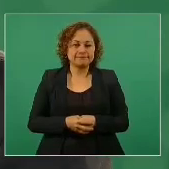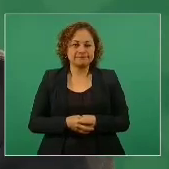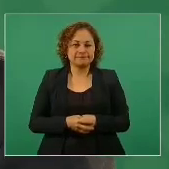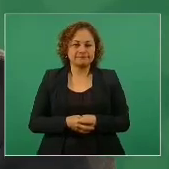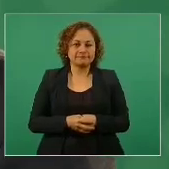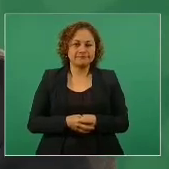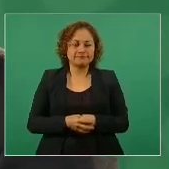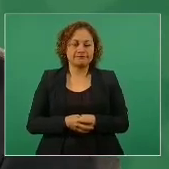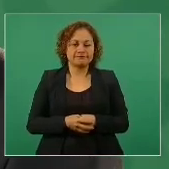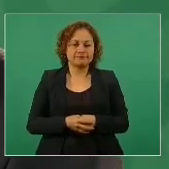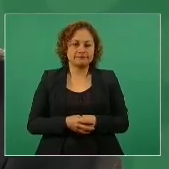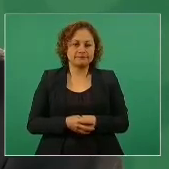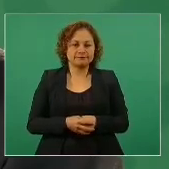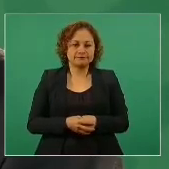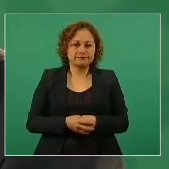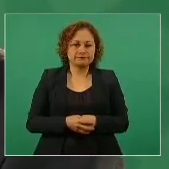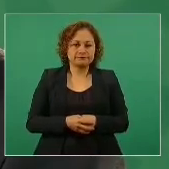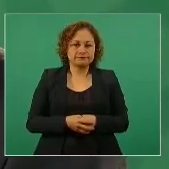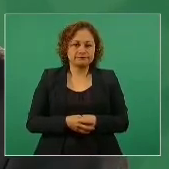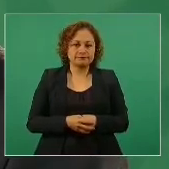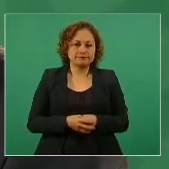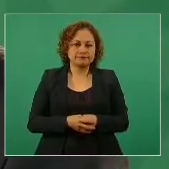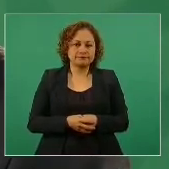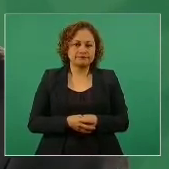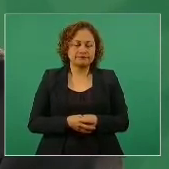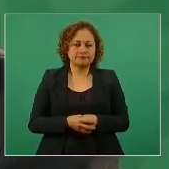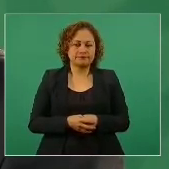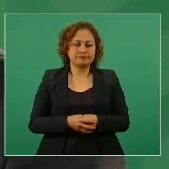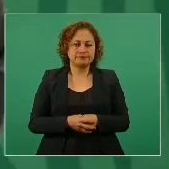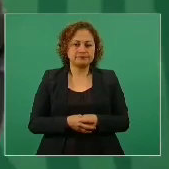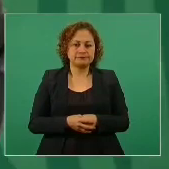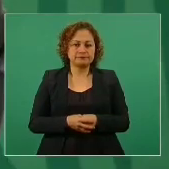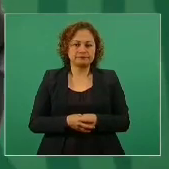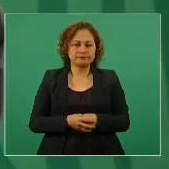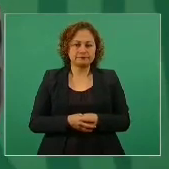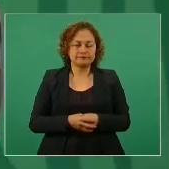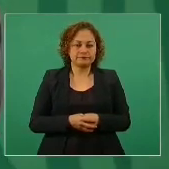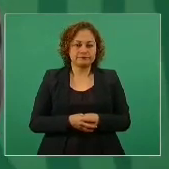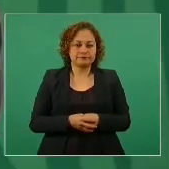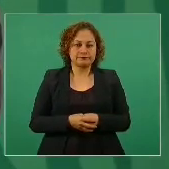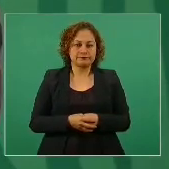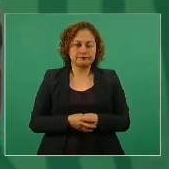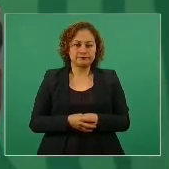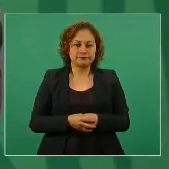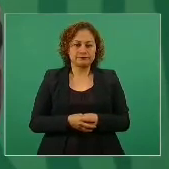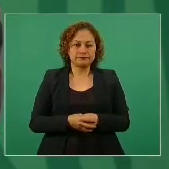No es posible, no tiene justificación alguna